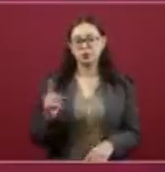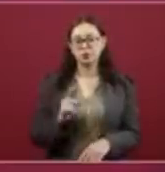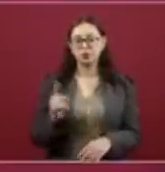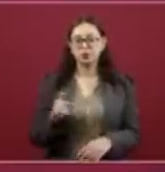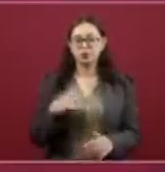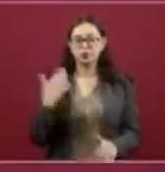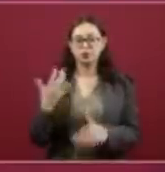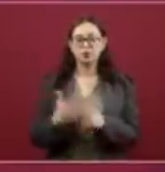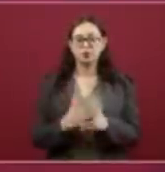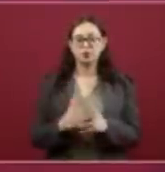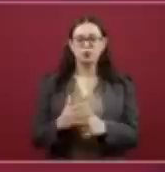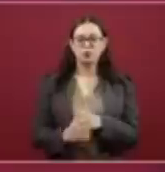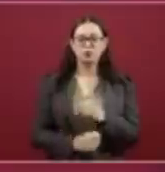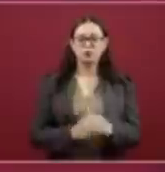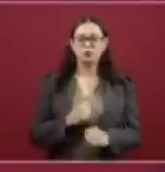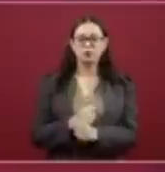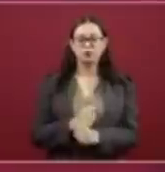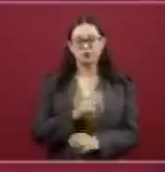2021